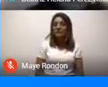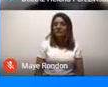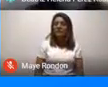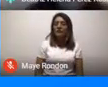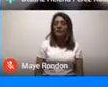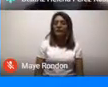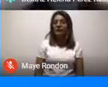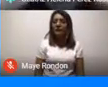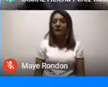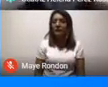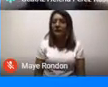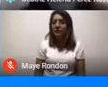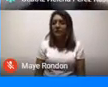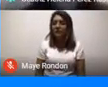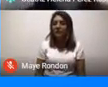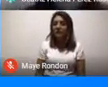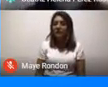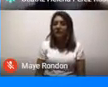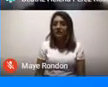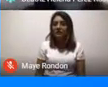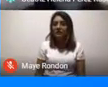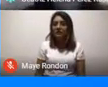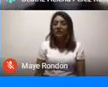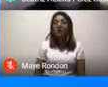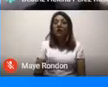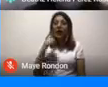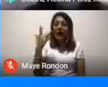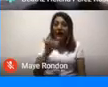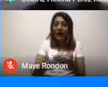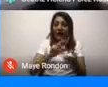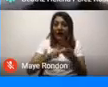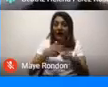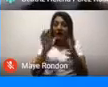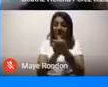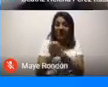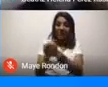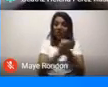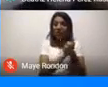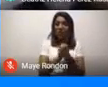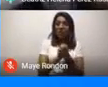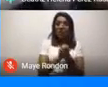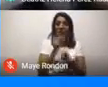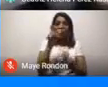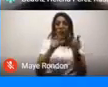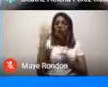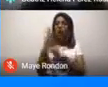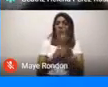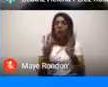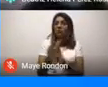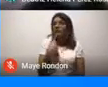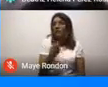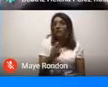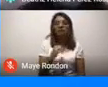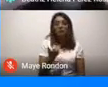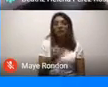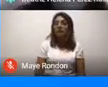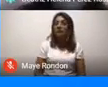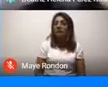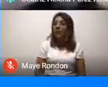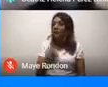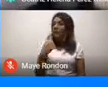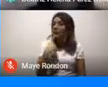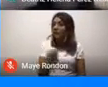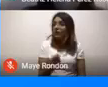Entonces, cuando al principio mi compañera de colegios amigos decía un mundo complejo, sí, tiene su parte de complejidad